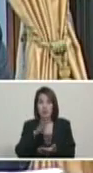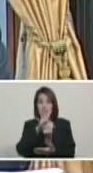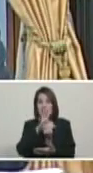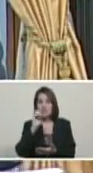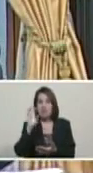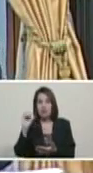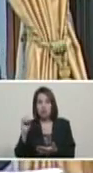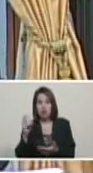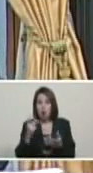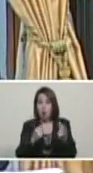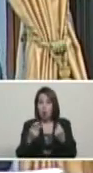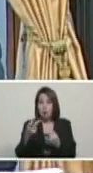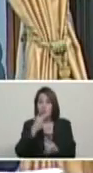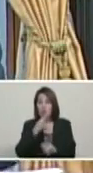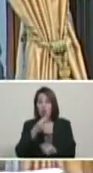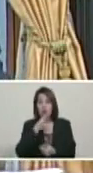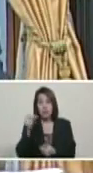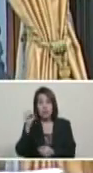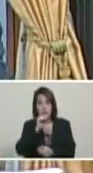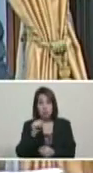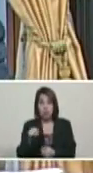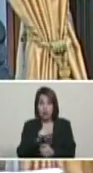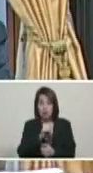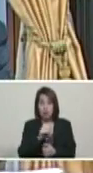4.500 bolívares soberanos.